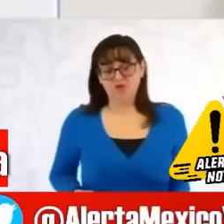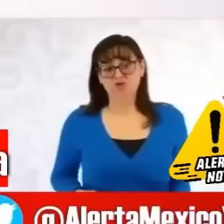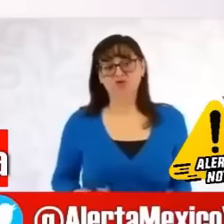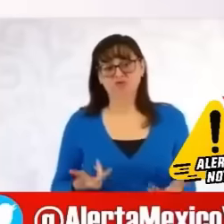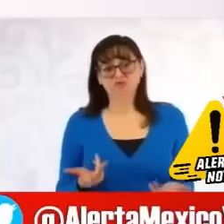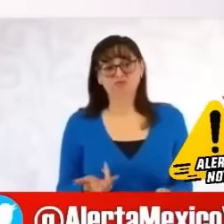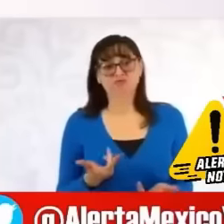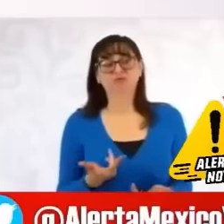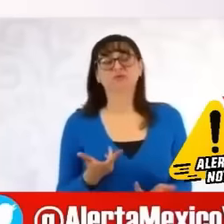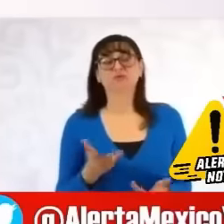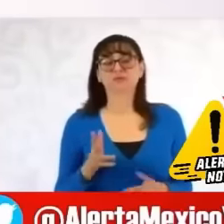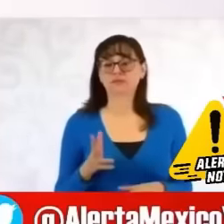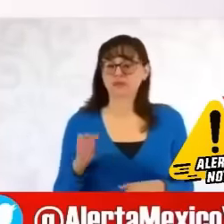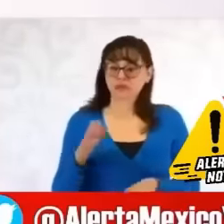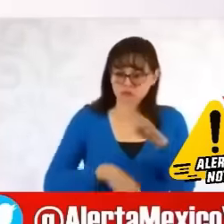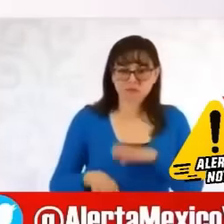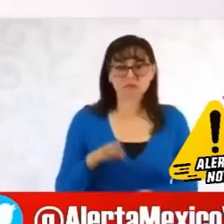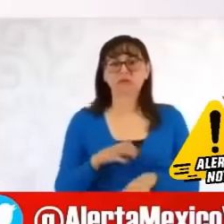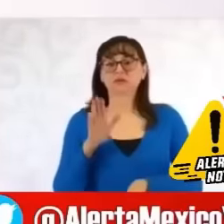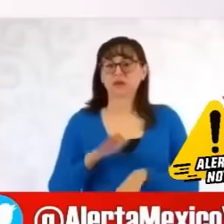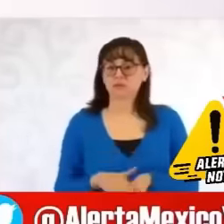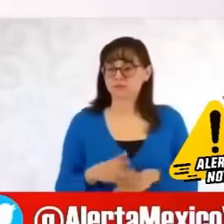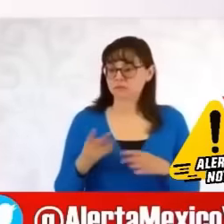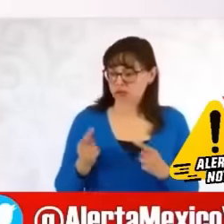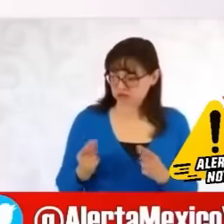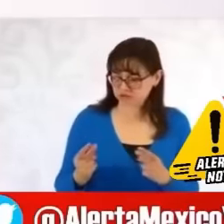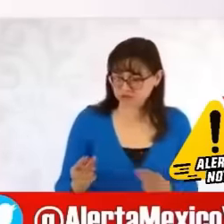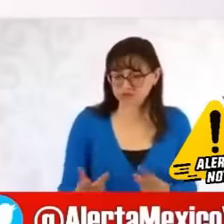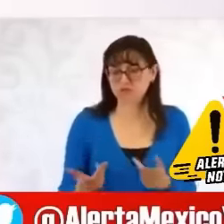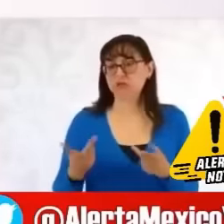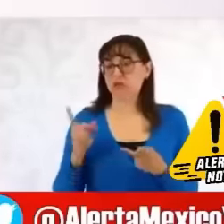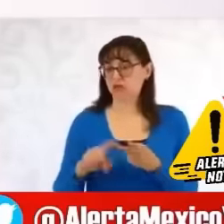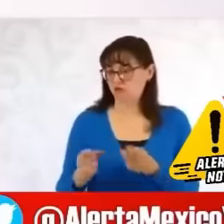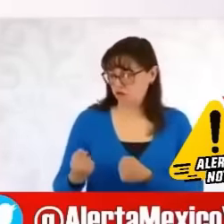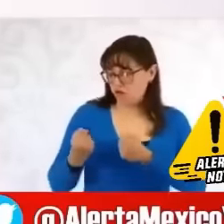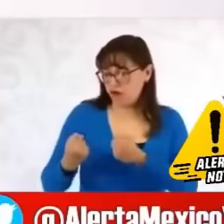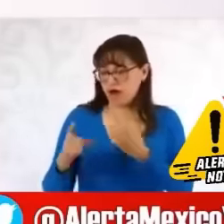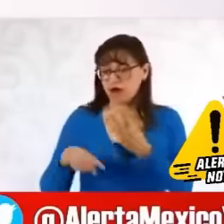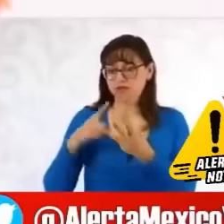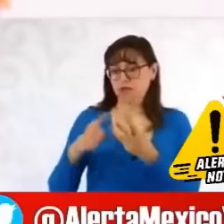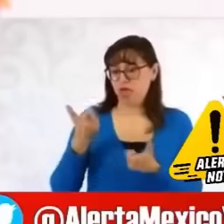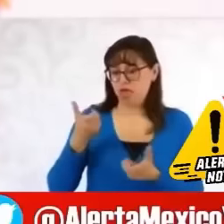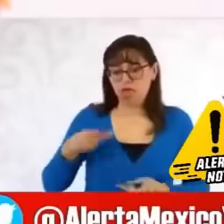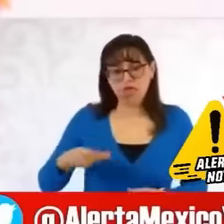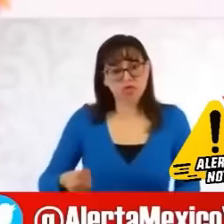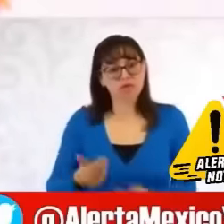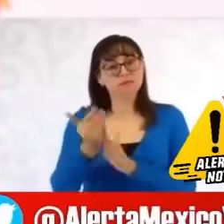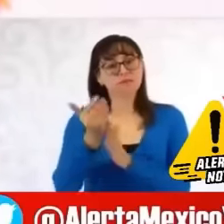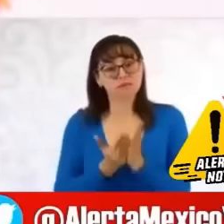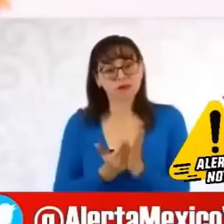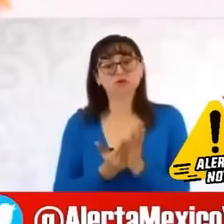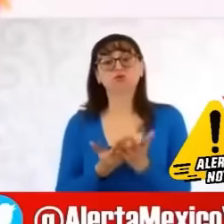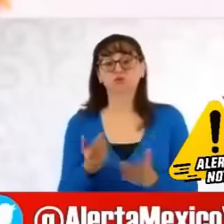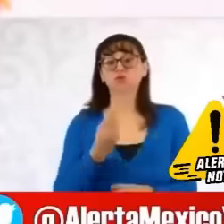vamos a tener una empresa más ligera, una empresa más robusta, una empresa más resiliente, pero al mismo